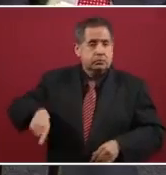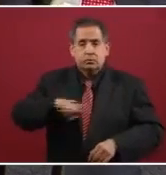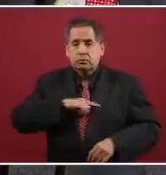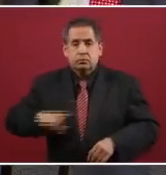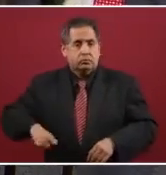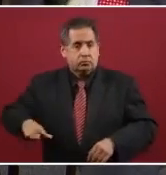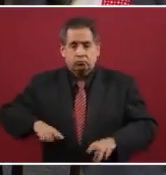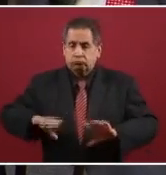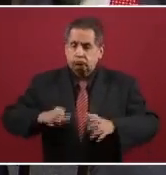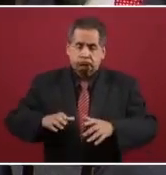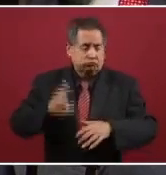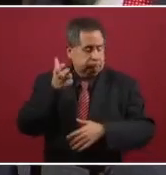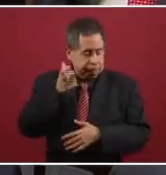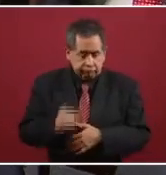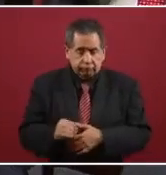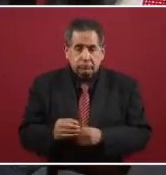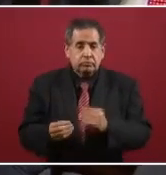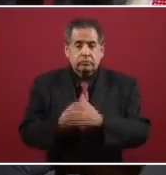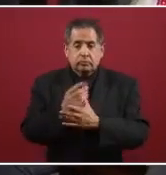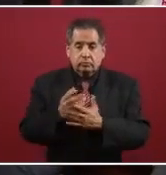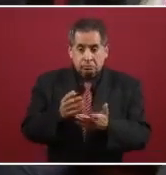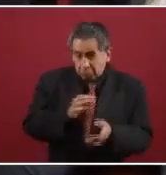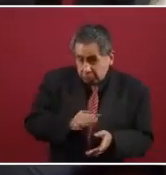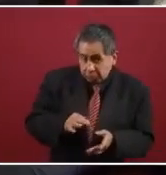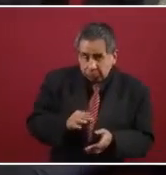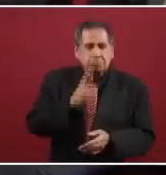es que todo lo que podamos